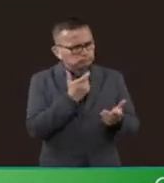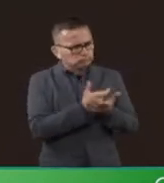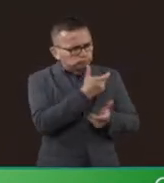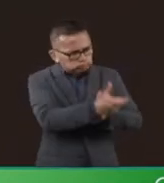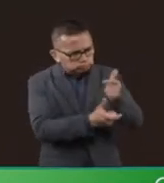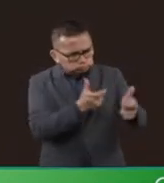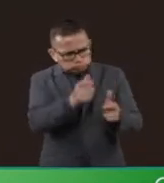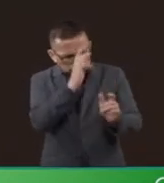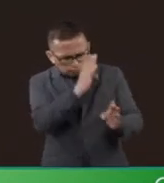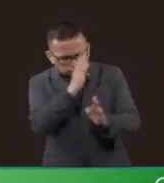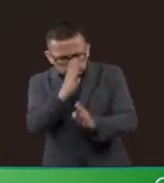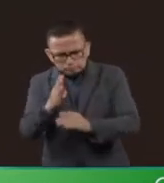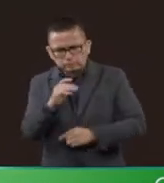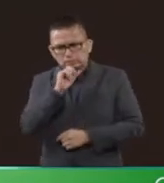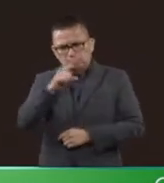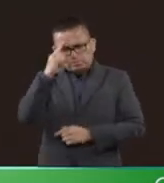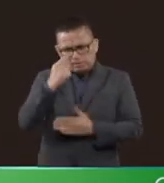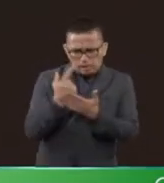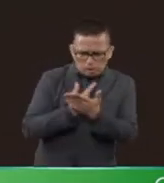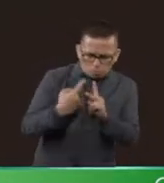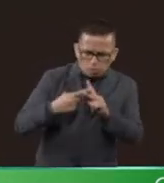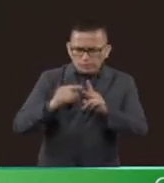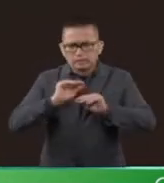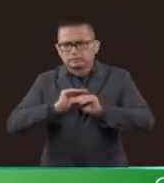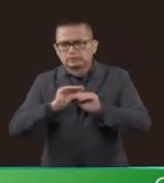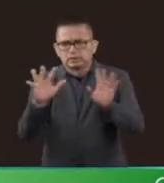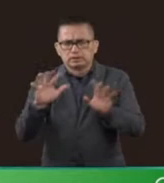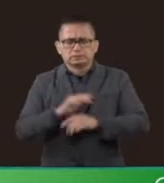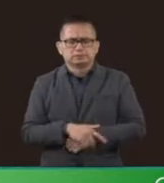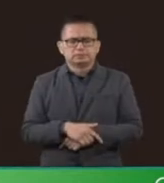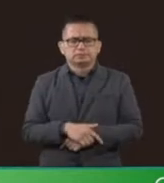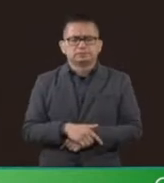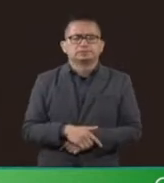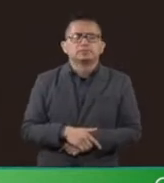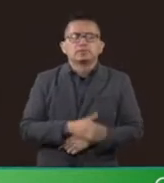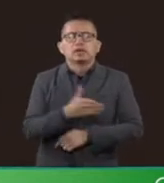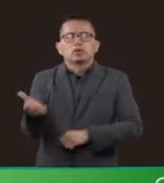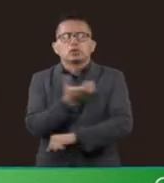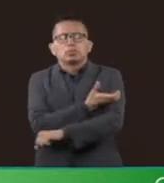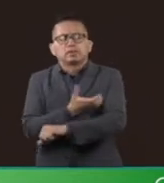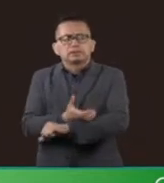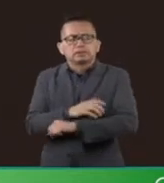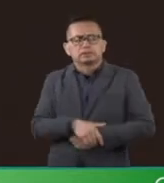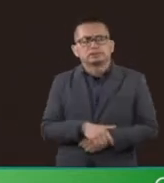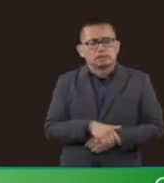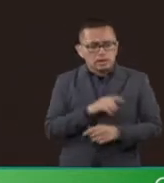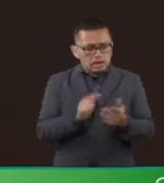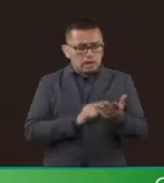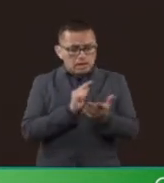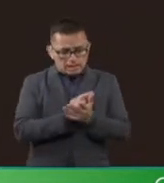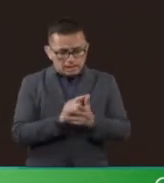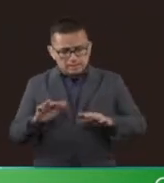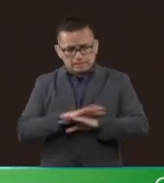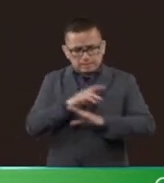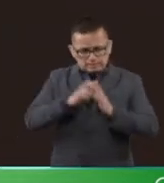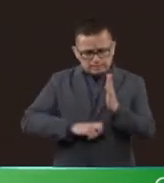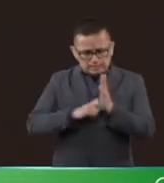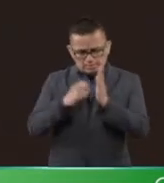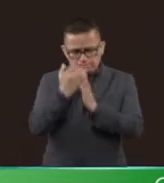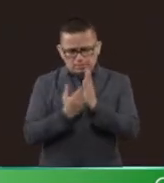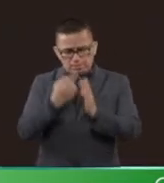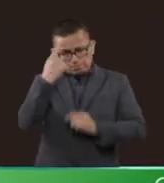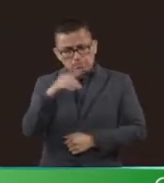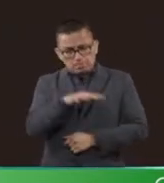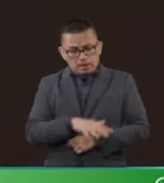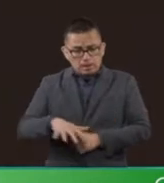cuentas. Compañeros legisladores, cuando se trata de promover leyes y reformas que busquen reducir la desigualdad y la brecha